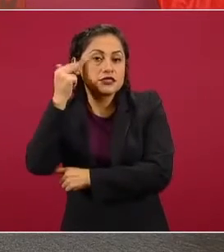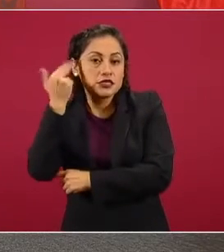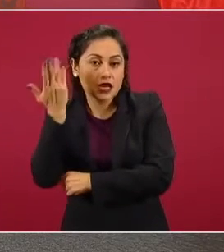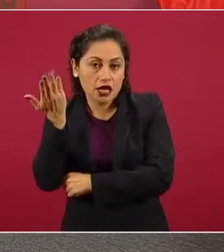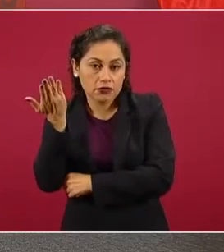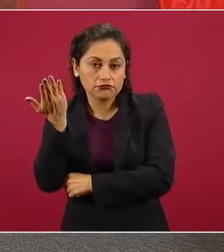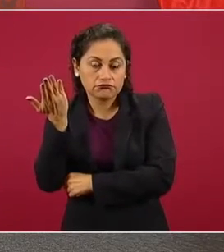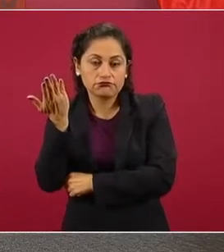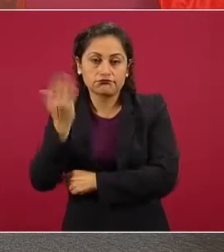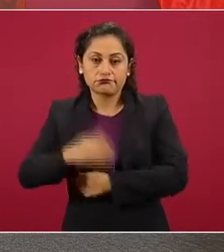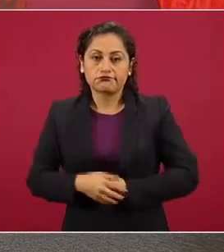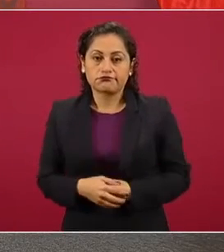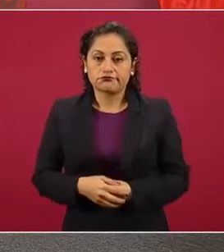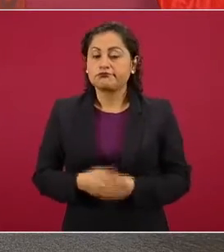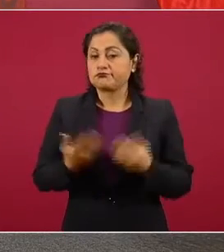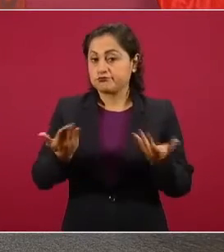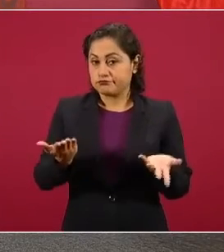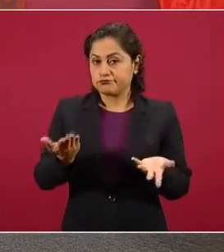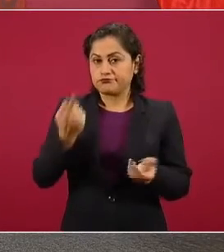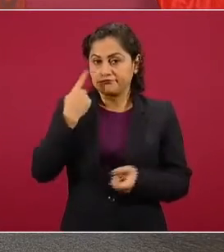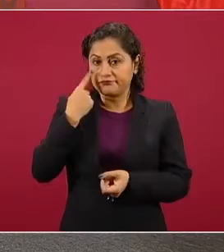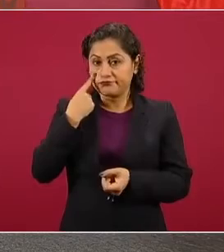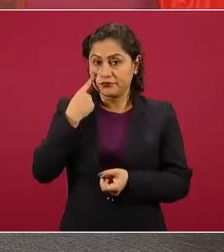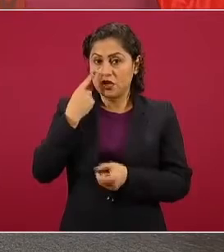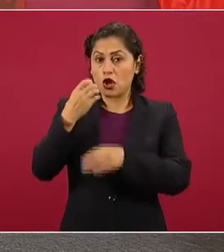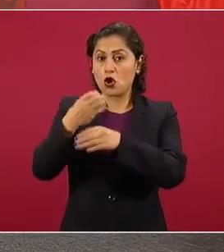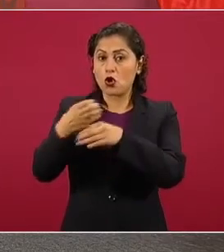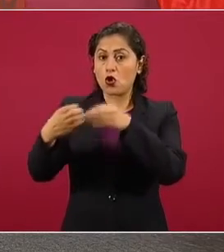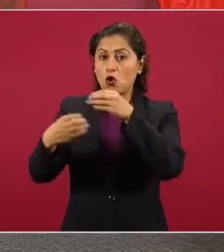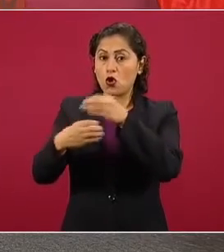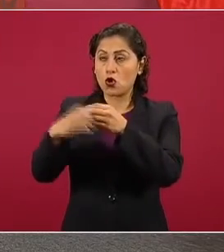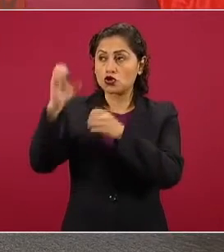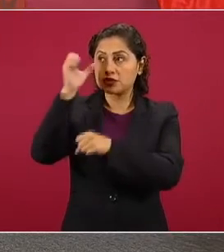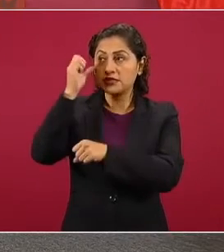O sea que así los productos chinos sí van a aplicar,